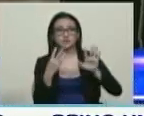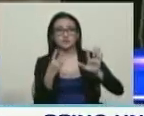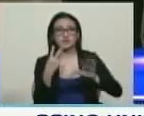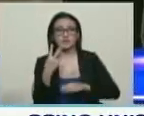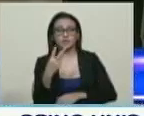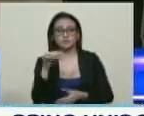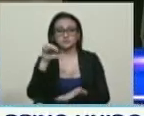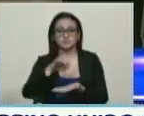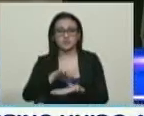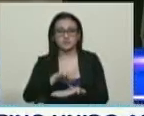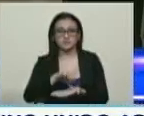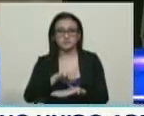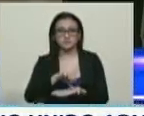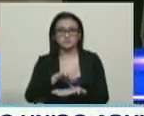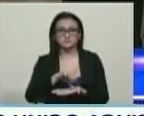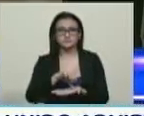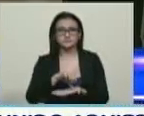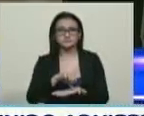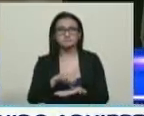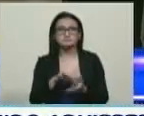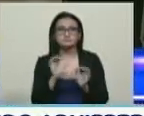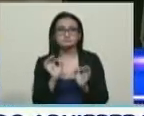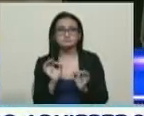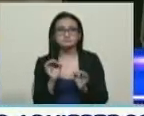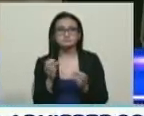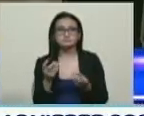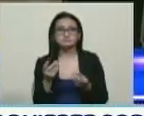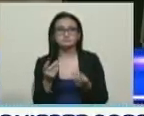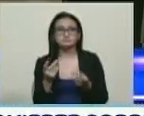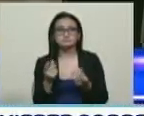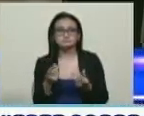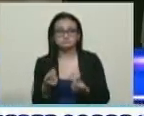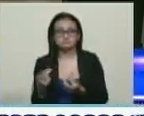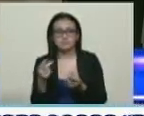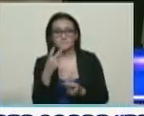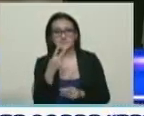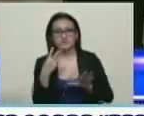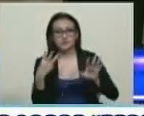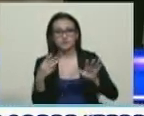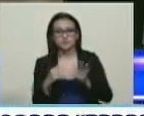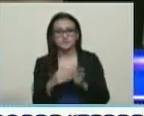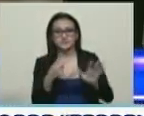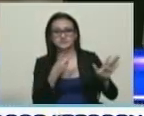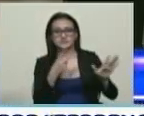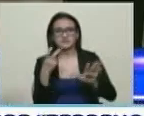14.382 centros donde hemos logrado pues la activación de